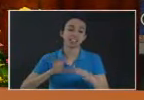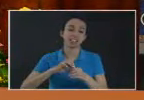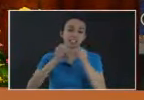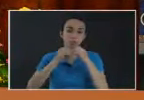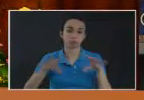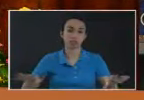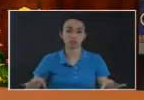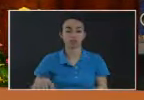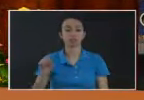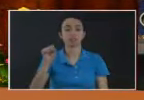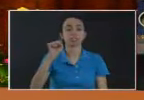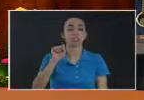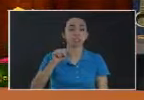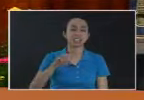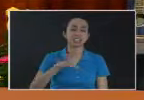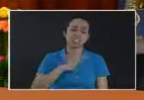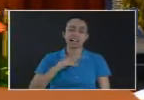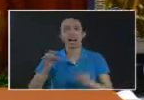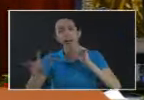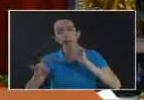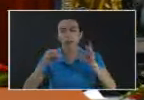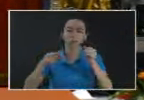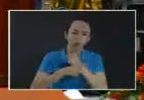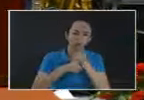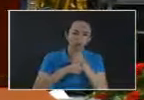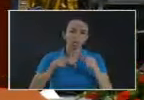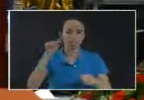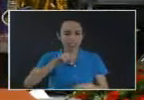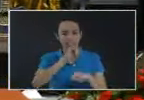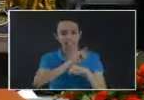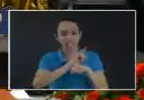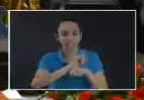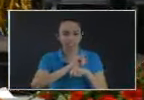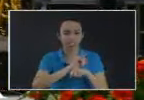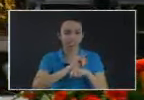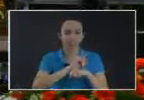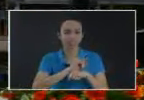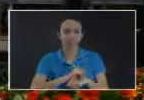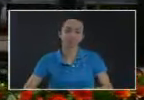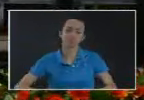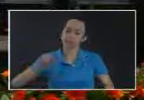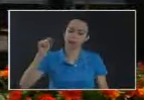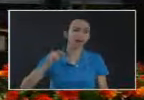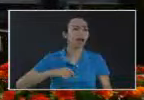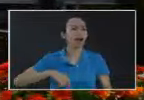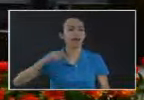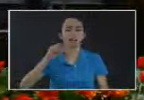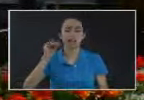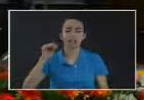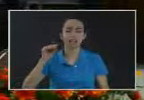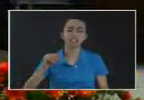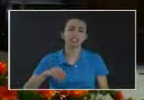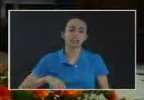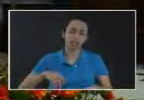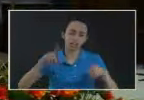¿Tienes algún inconveniente aquí en la iglesia? Ponete a cuentas. Avergonzá al diablo.